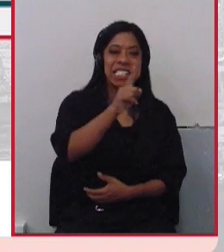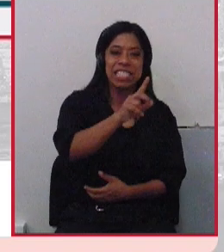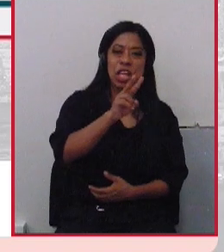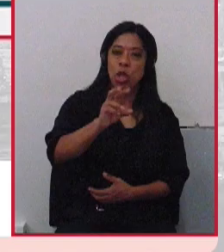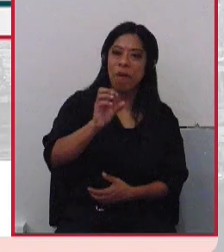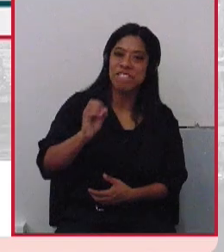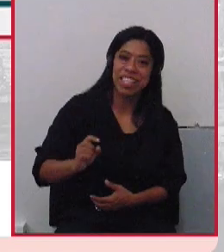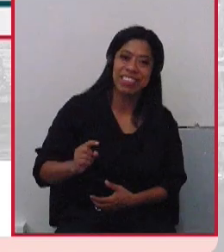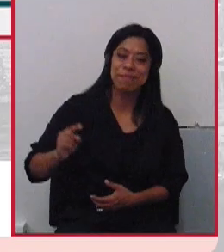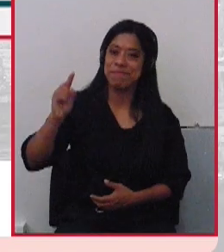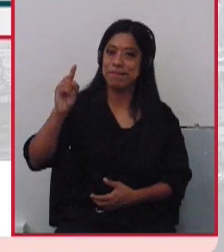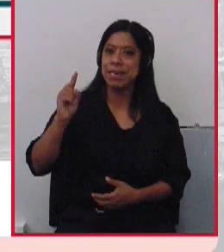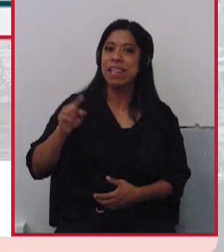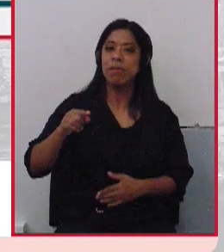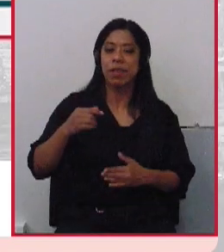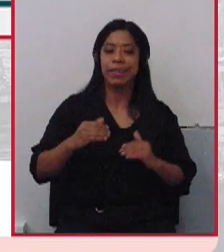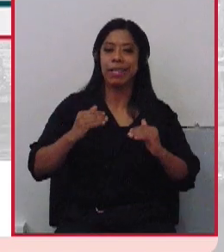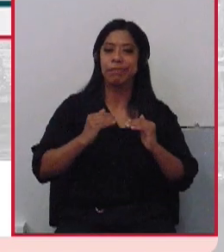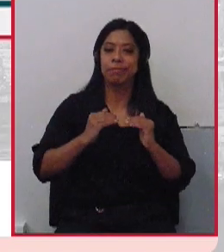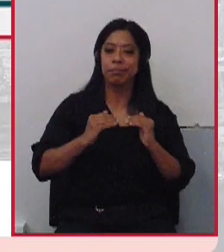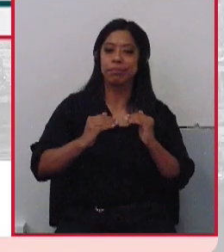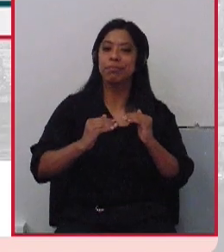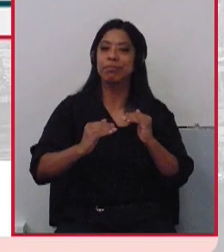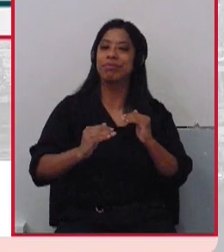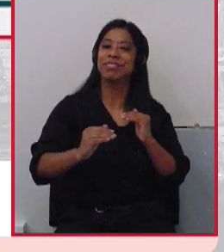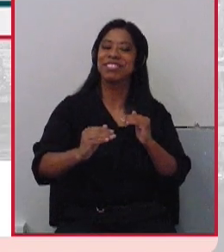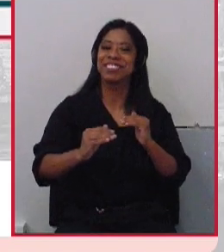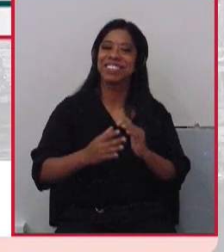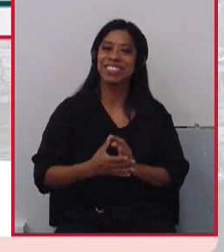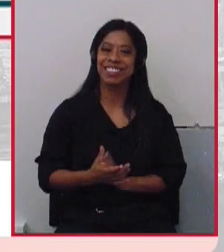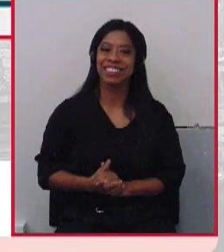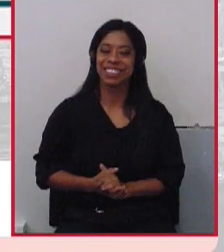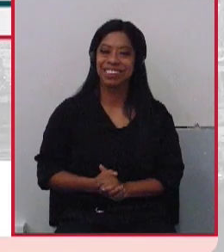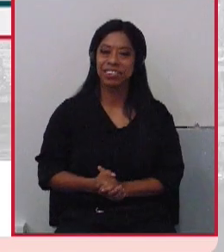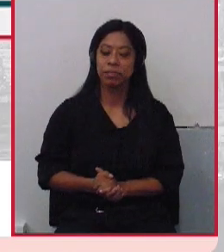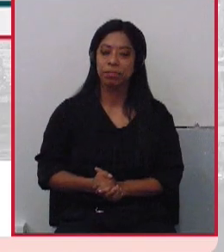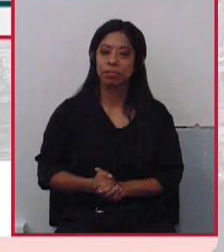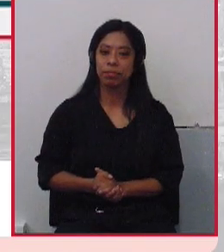cerca ya a los 120,000, como les decía, pero ya es más sostenido.